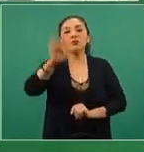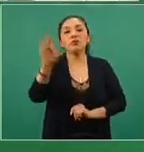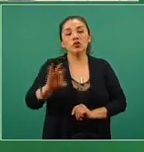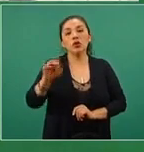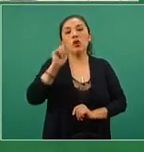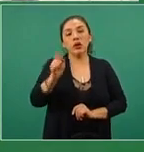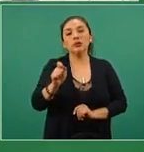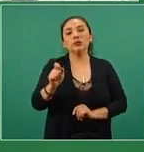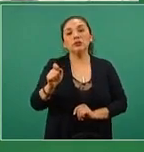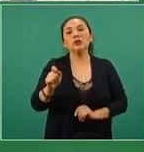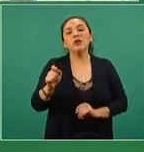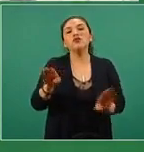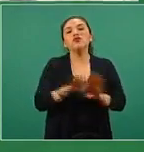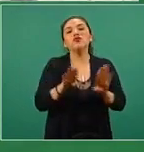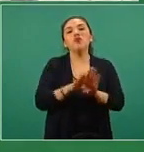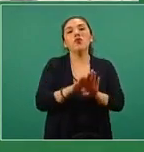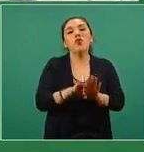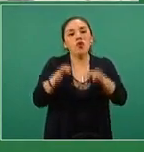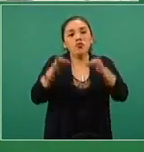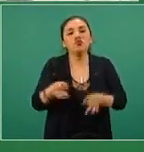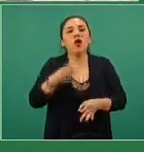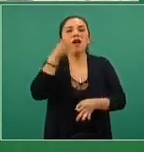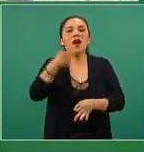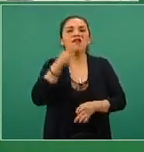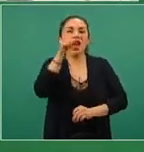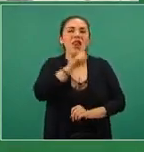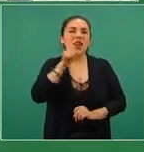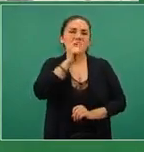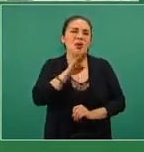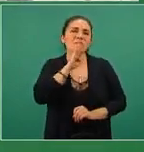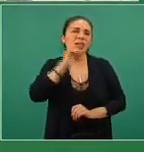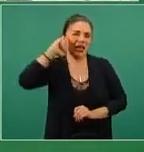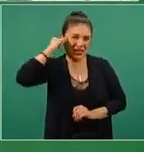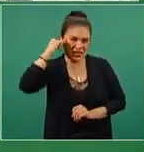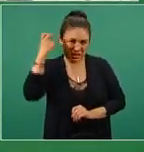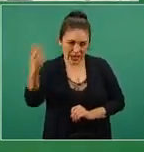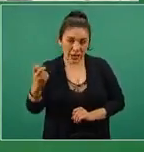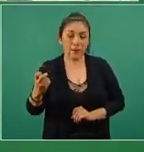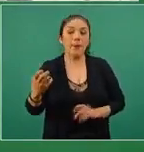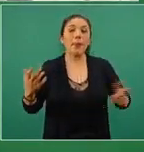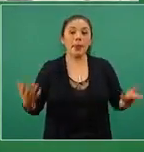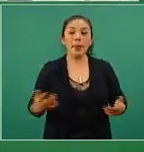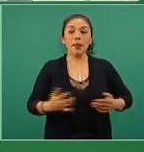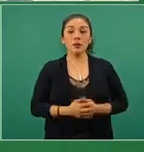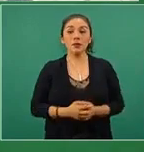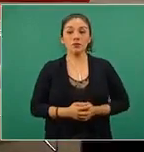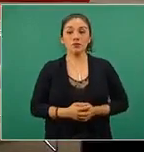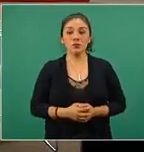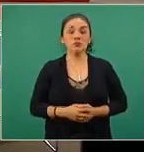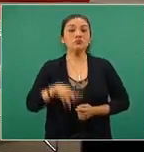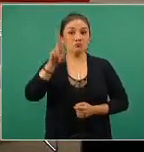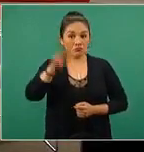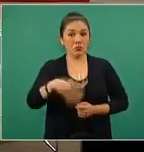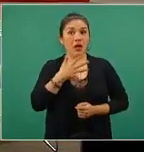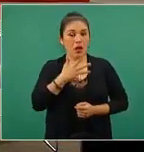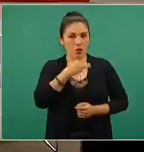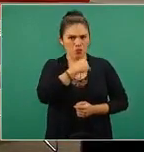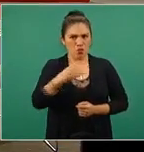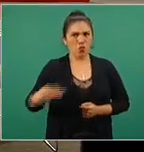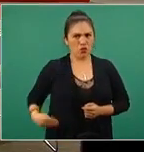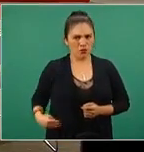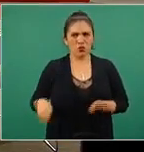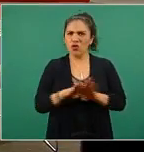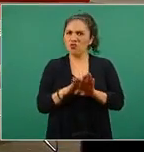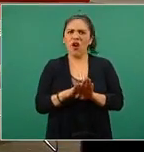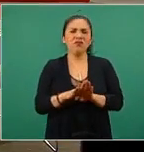26%, que de alguna manera hablan lengua materna. Y por supuesto hay municipios que se